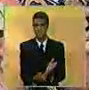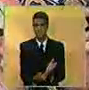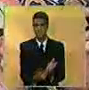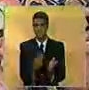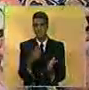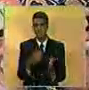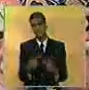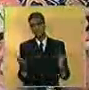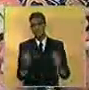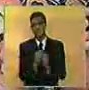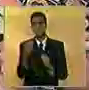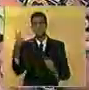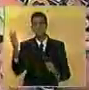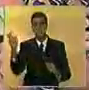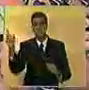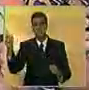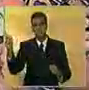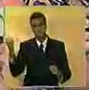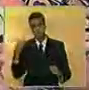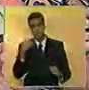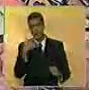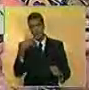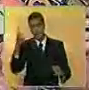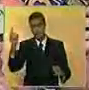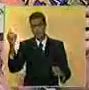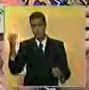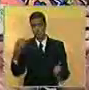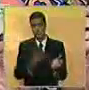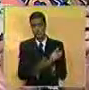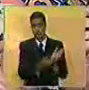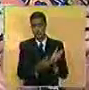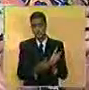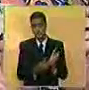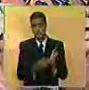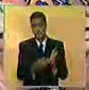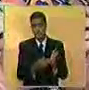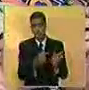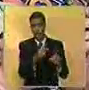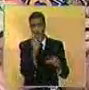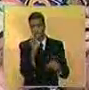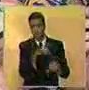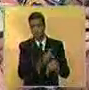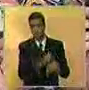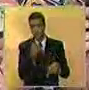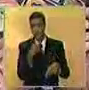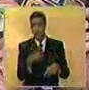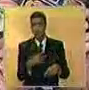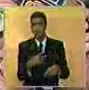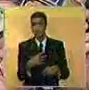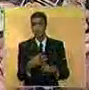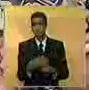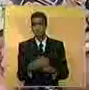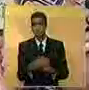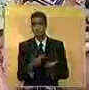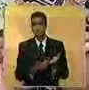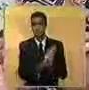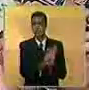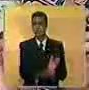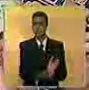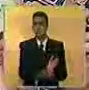sin licitación, pues no hubo licitación, porque la licitación fue declarada desierta, o sea, se la